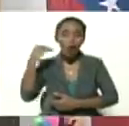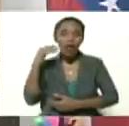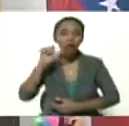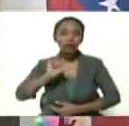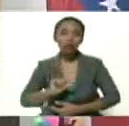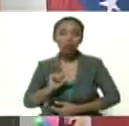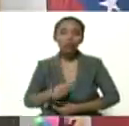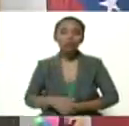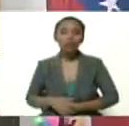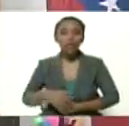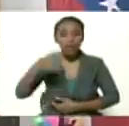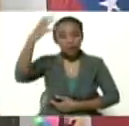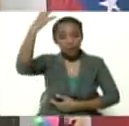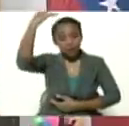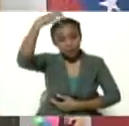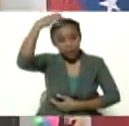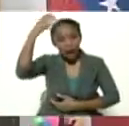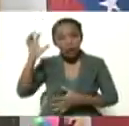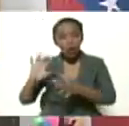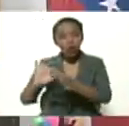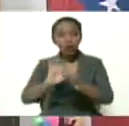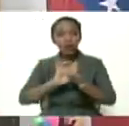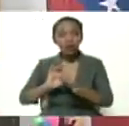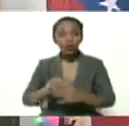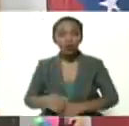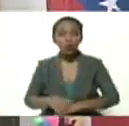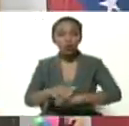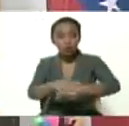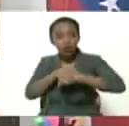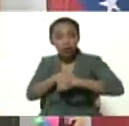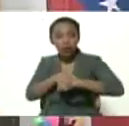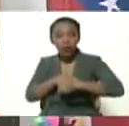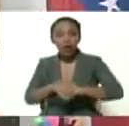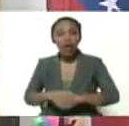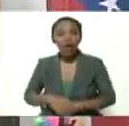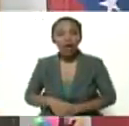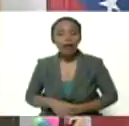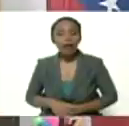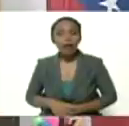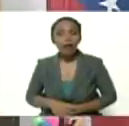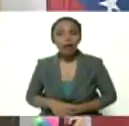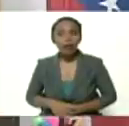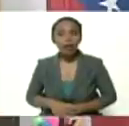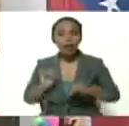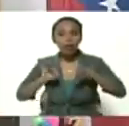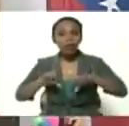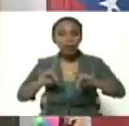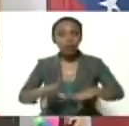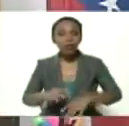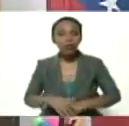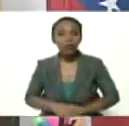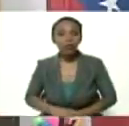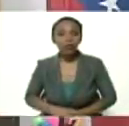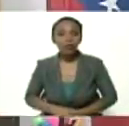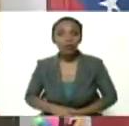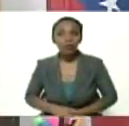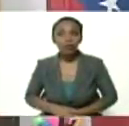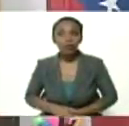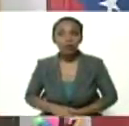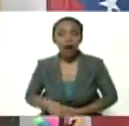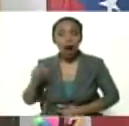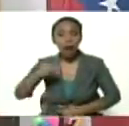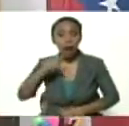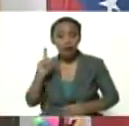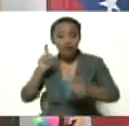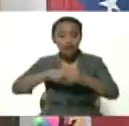el Reino Unido, los Países Bajos, Austria, etcétera, etcétera. Por aquí debe estar